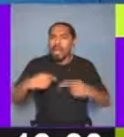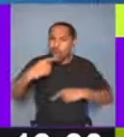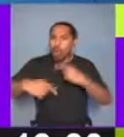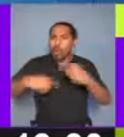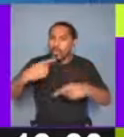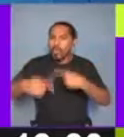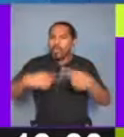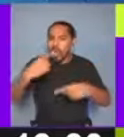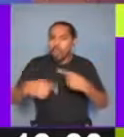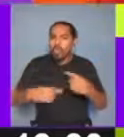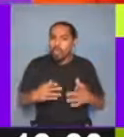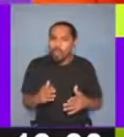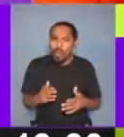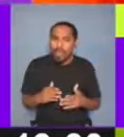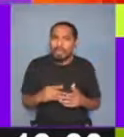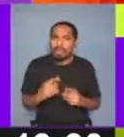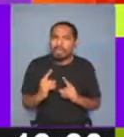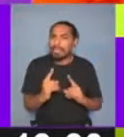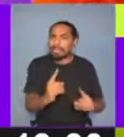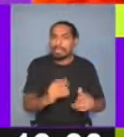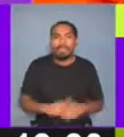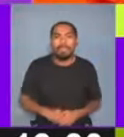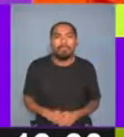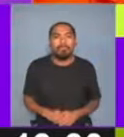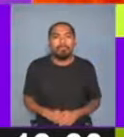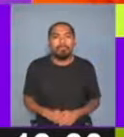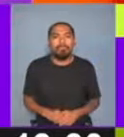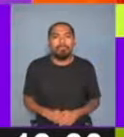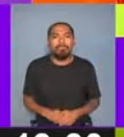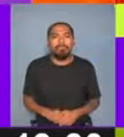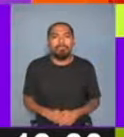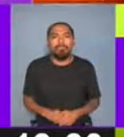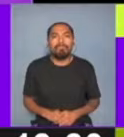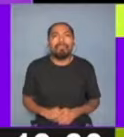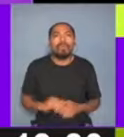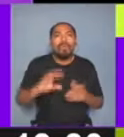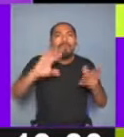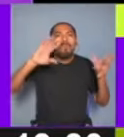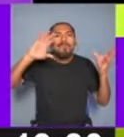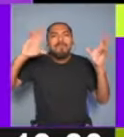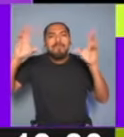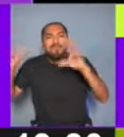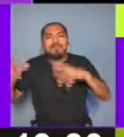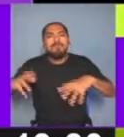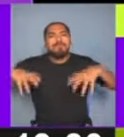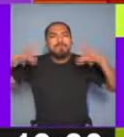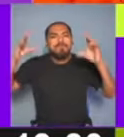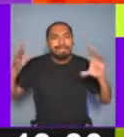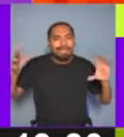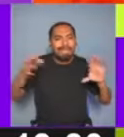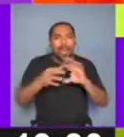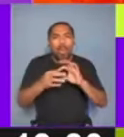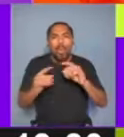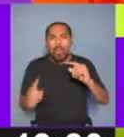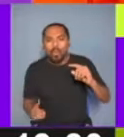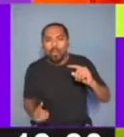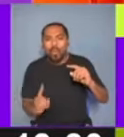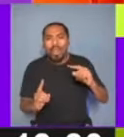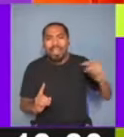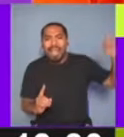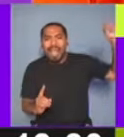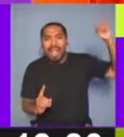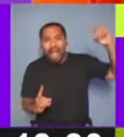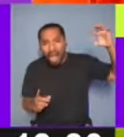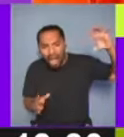ingresando desde el Atlántico es una parte del niño y que se juntan por ahí que viene desde el sur de nuestro país y si y confluye acá en